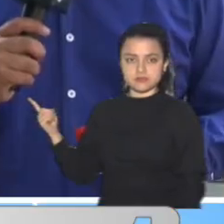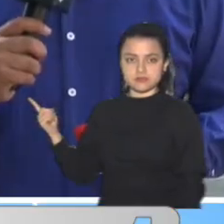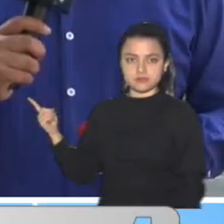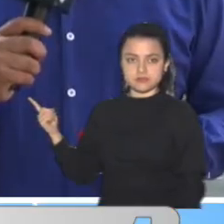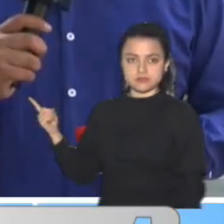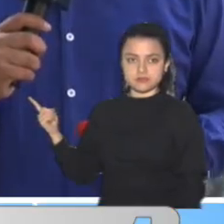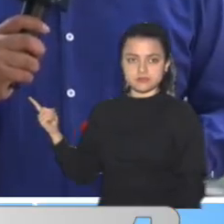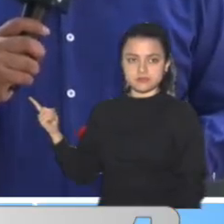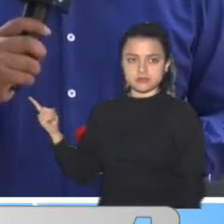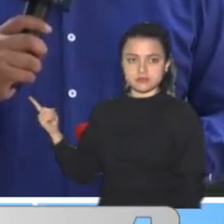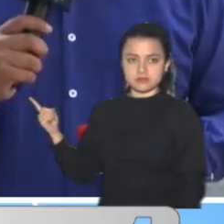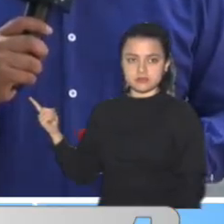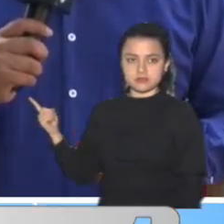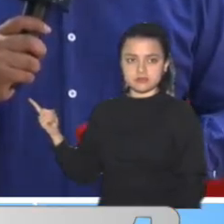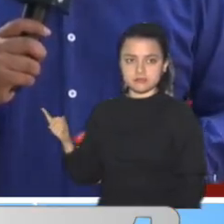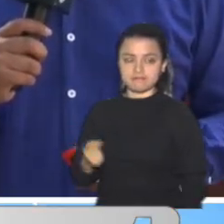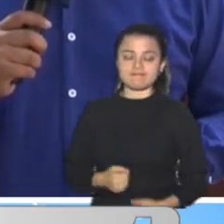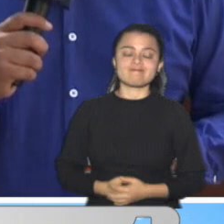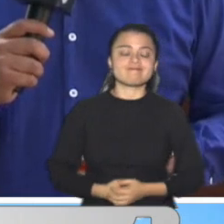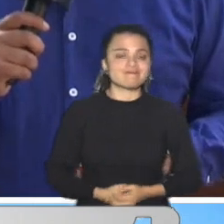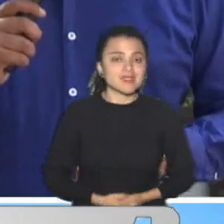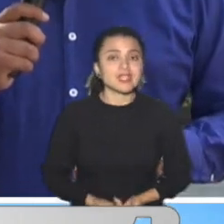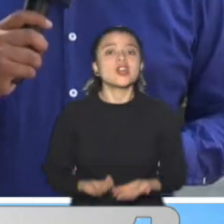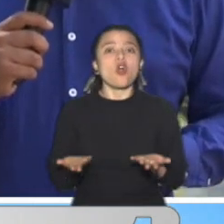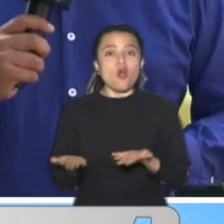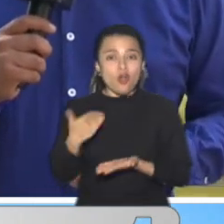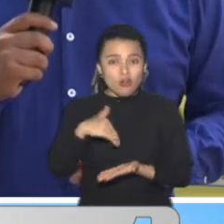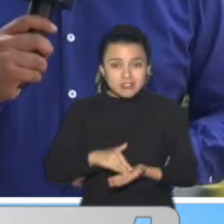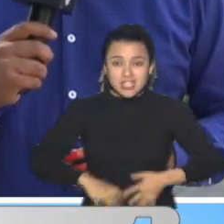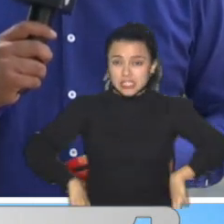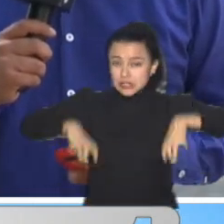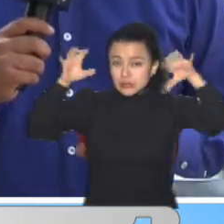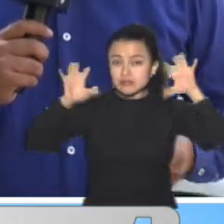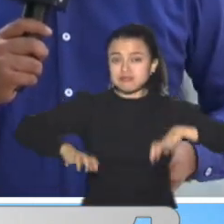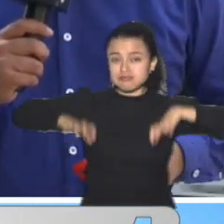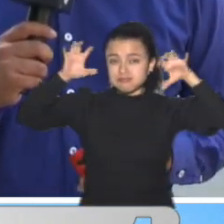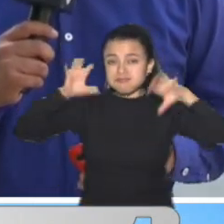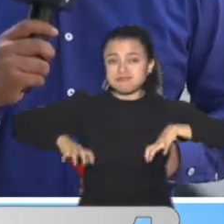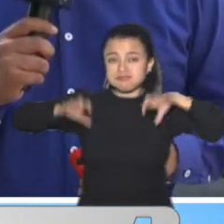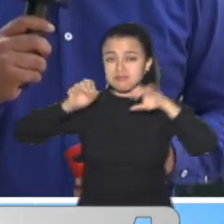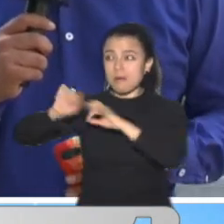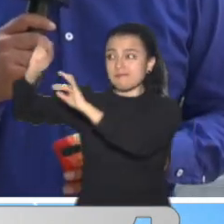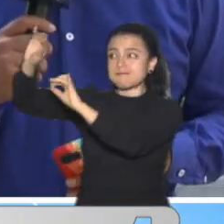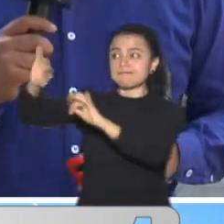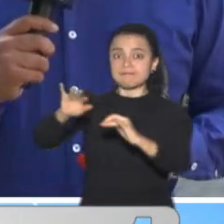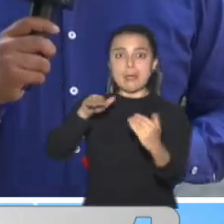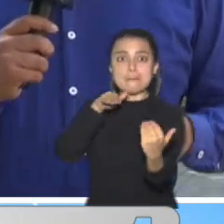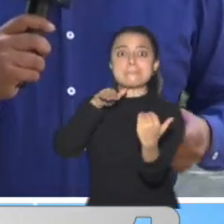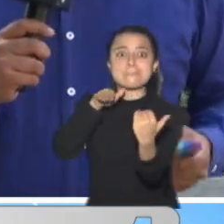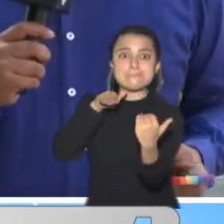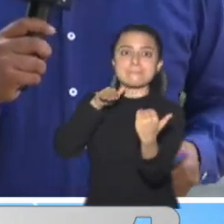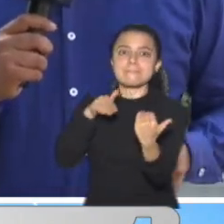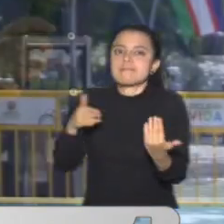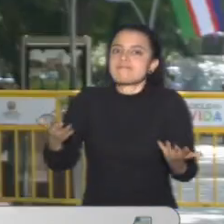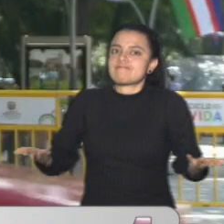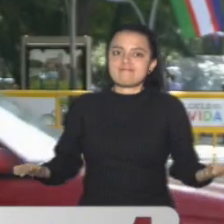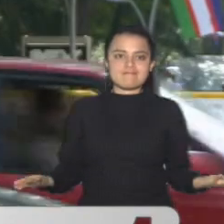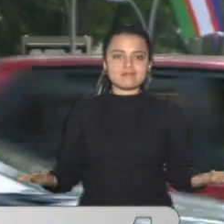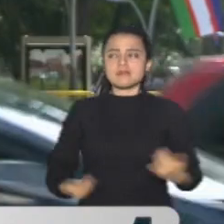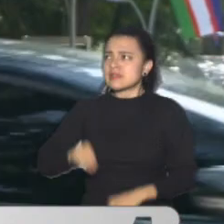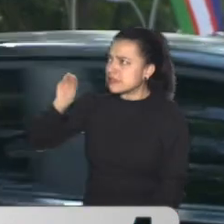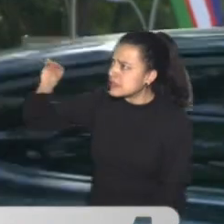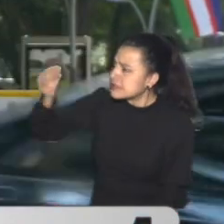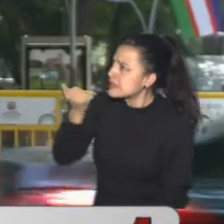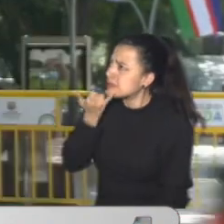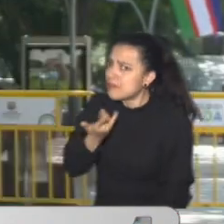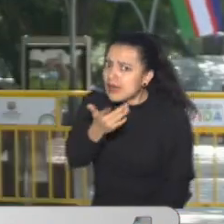dolores esta mañana un fuerte aguacero volvió a negar varias vías de acceso y le están pidiendo a las administraciones que intervengan sobre todo con la